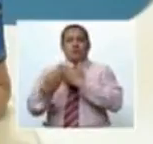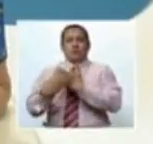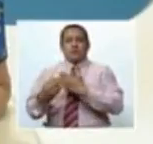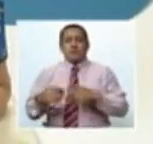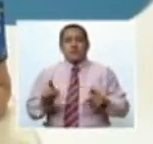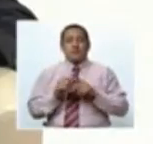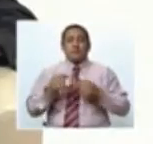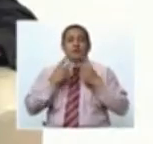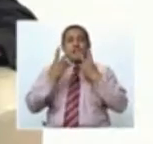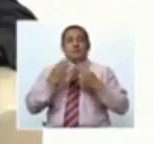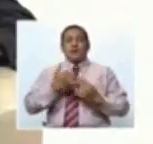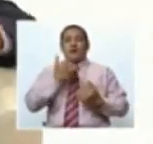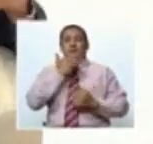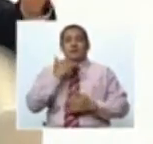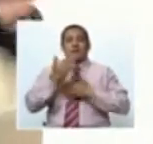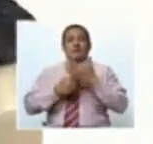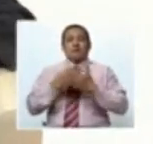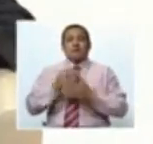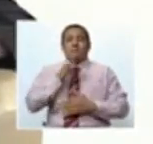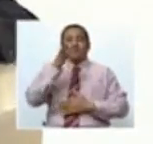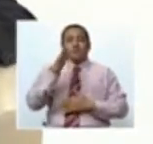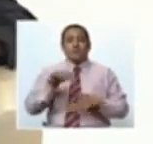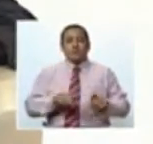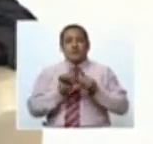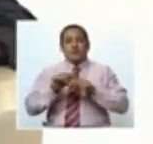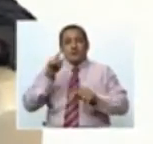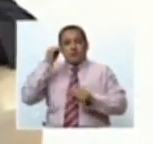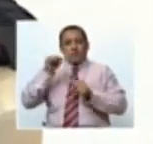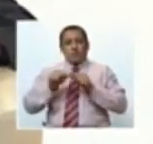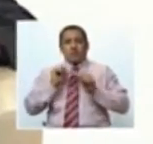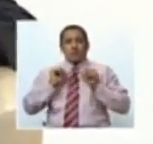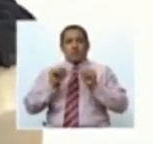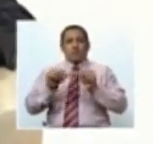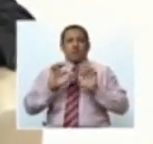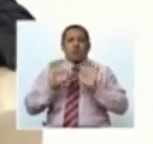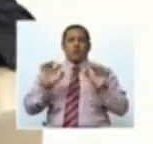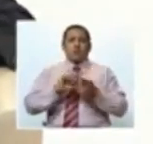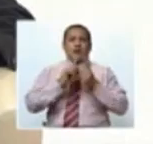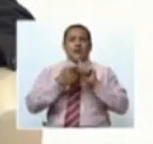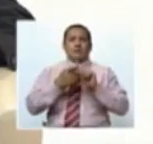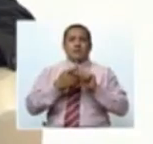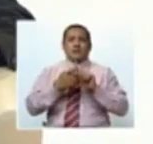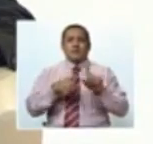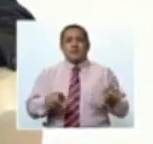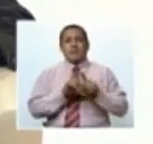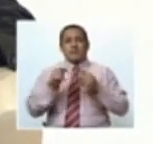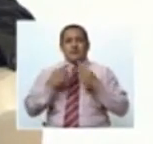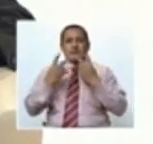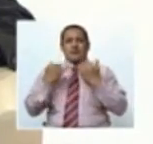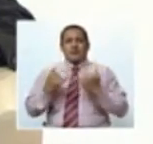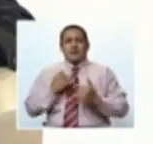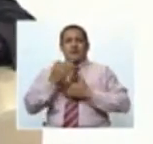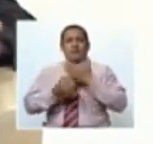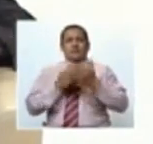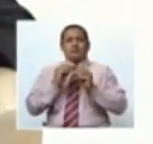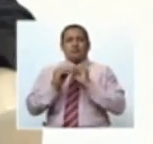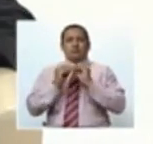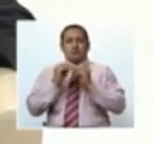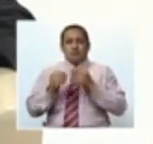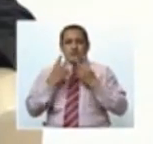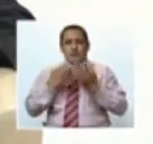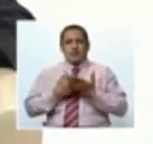vinculante. Ya veremos qué ocurre en casos similares, a ver si este criterio se mantiene o se modifica. A raíz de la